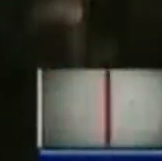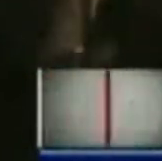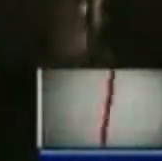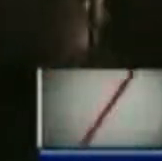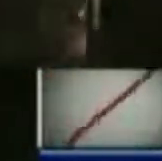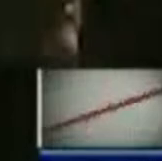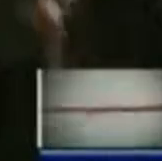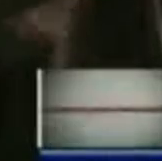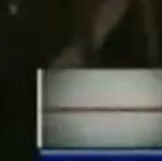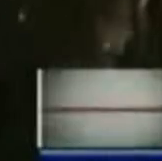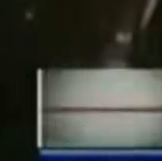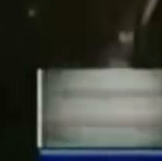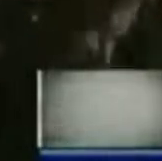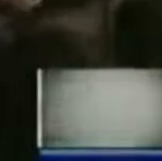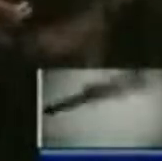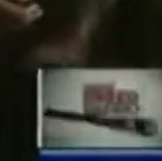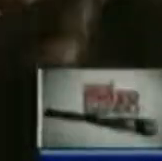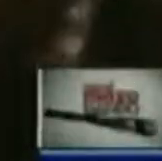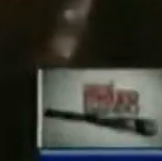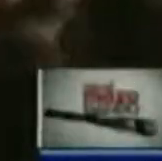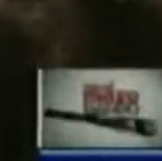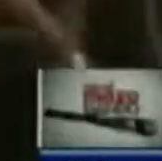una bulla